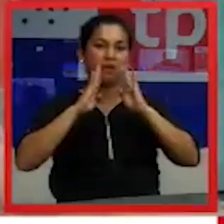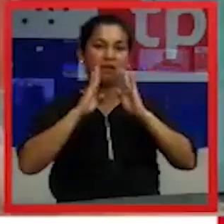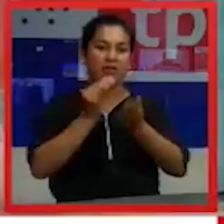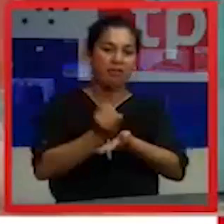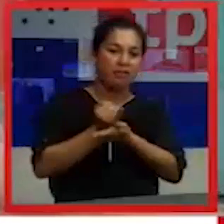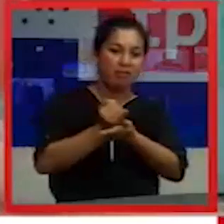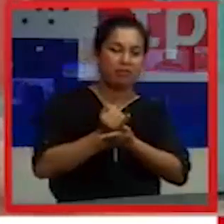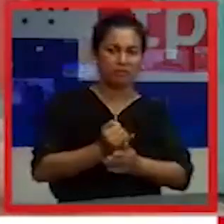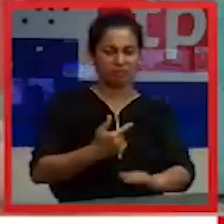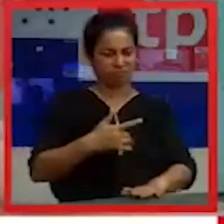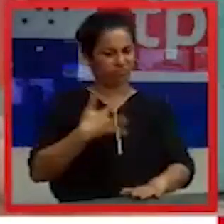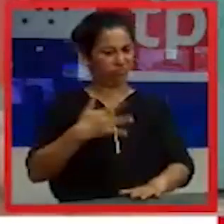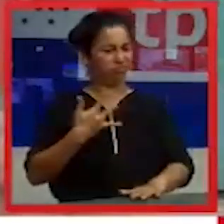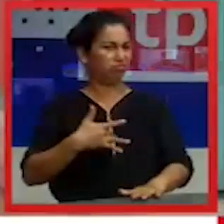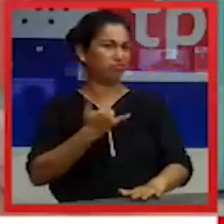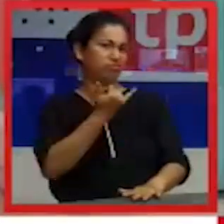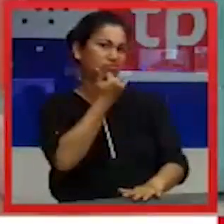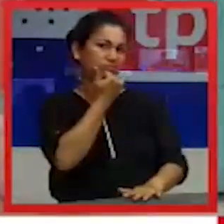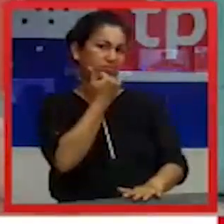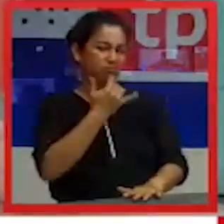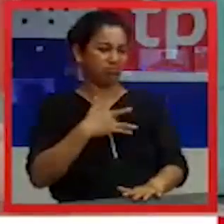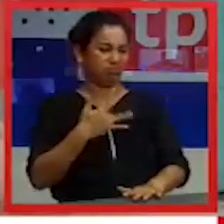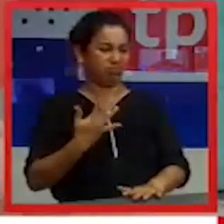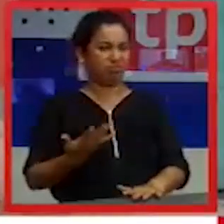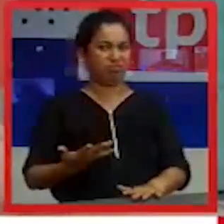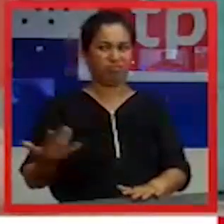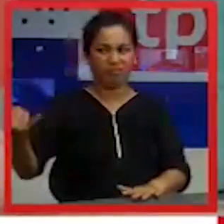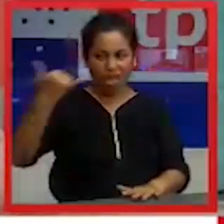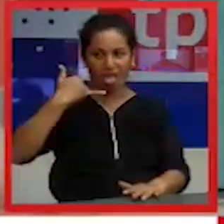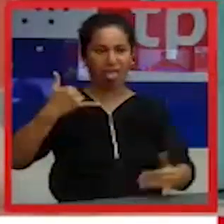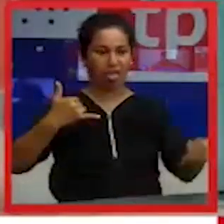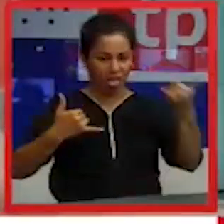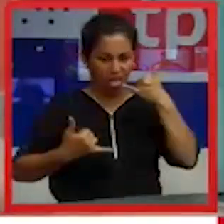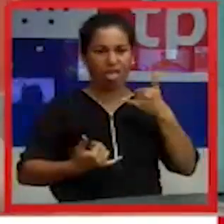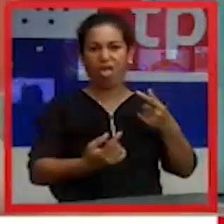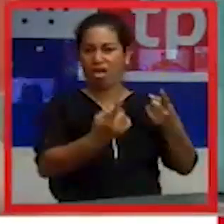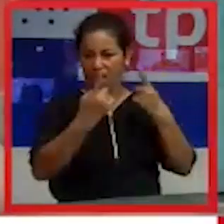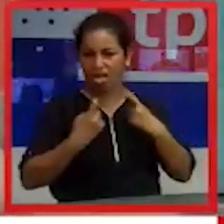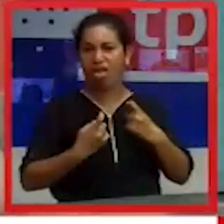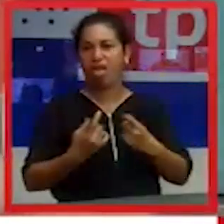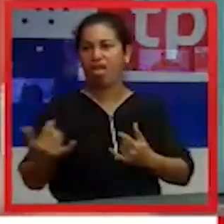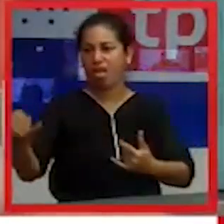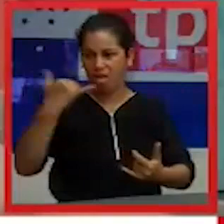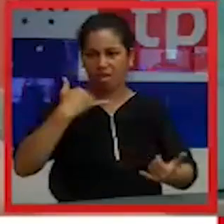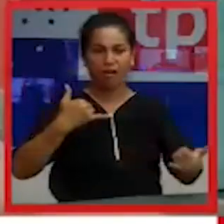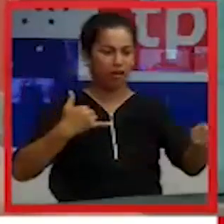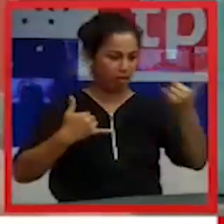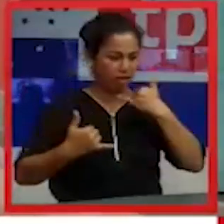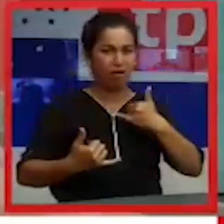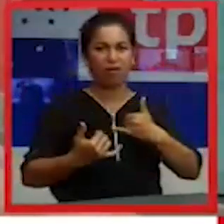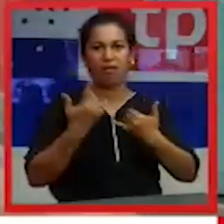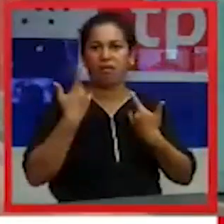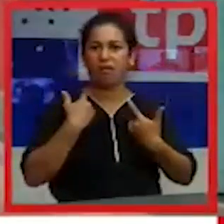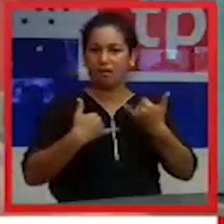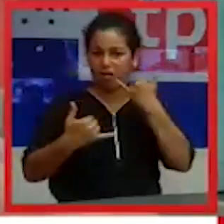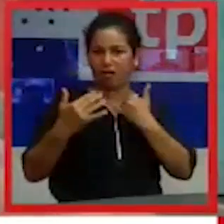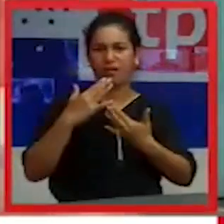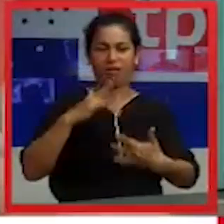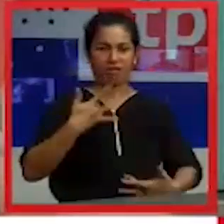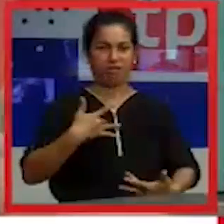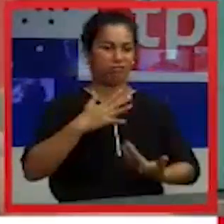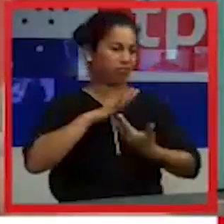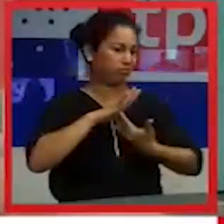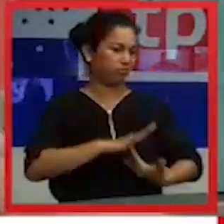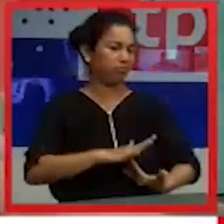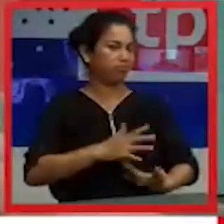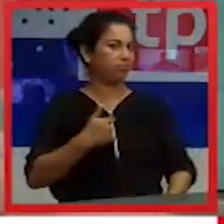digamos, me incomodó, ¿no? Me incomoda porque cada rato suena mi celular, me dicen tener, me están discriminando, ¿no? Y quisiera